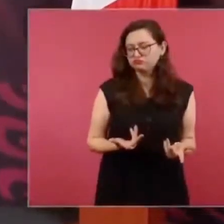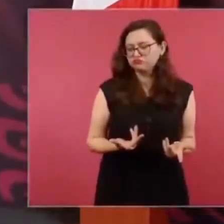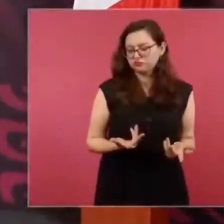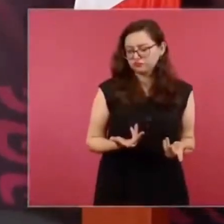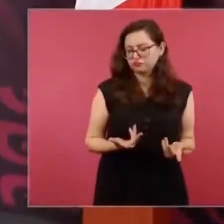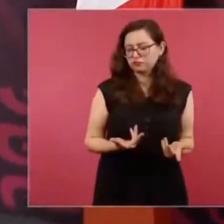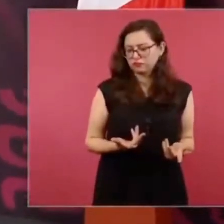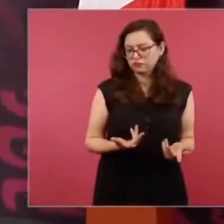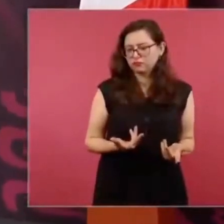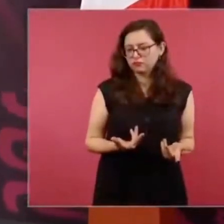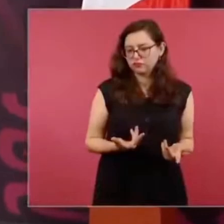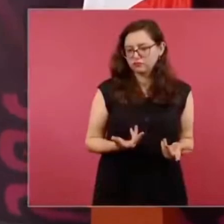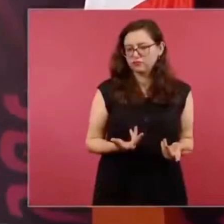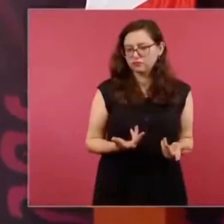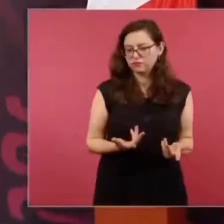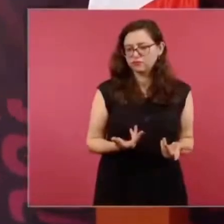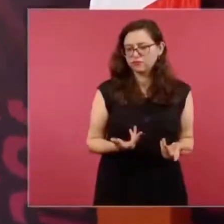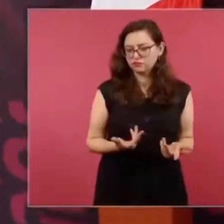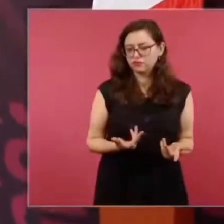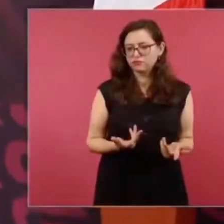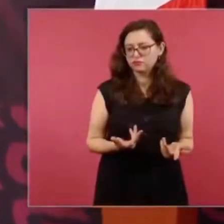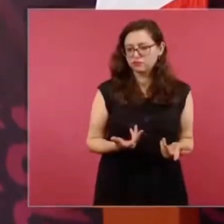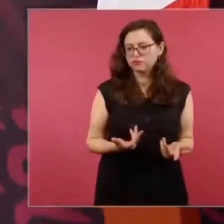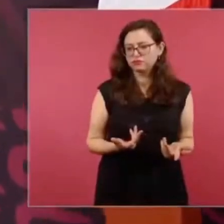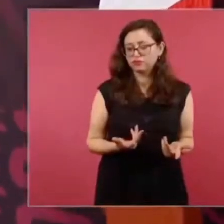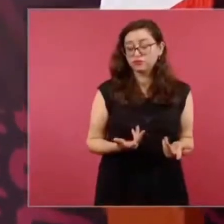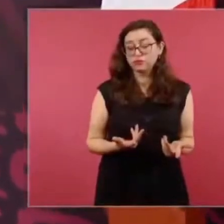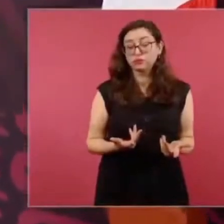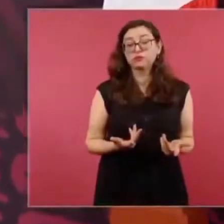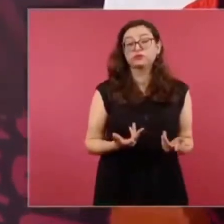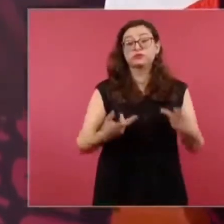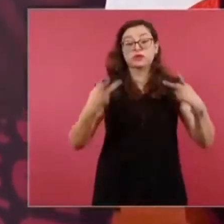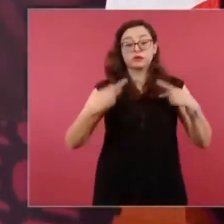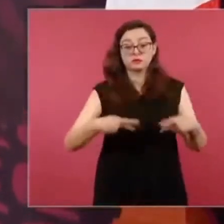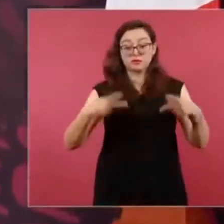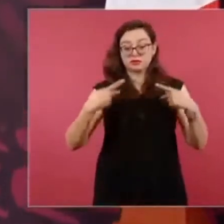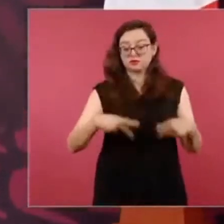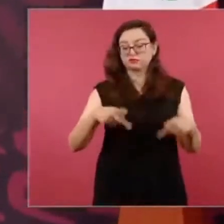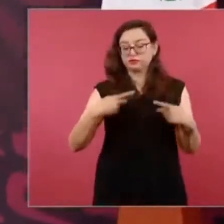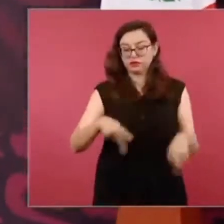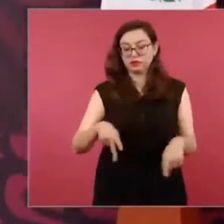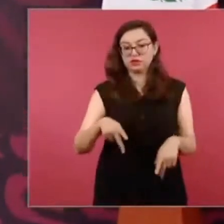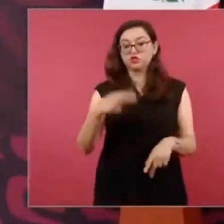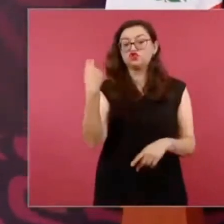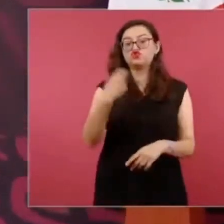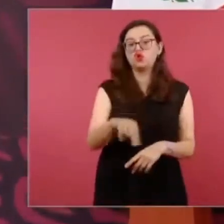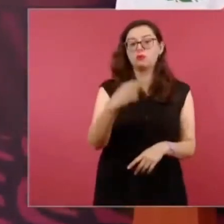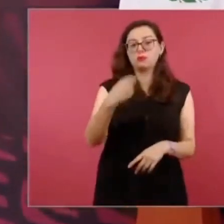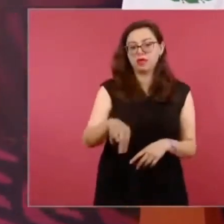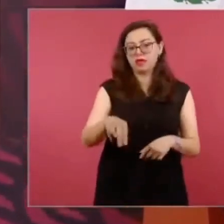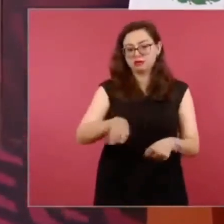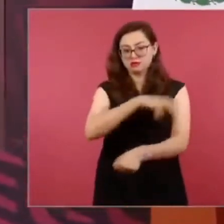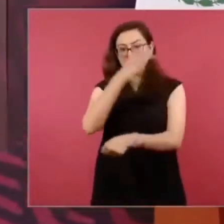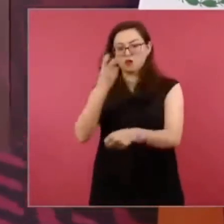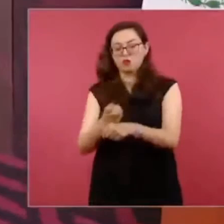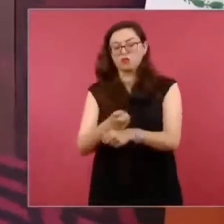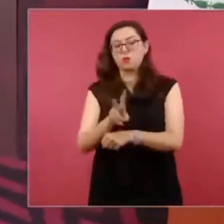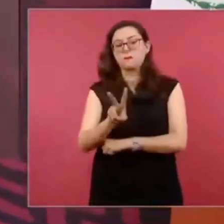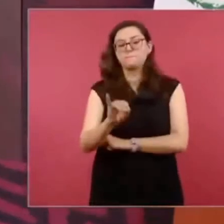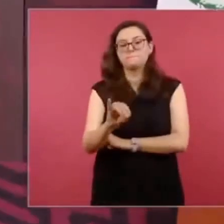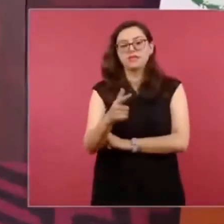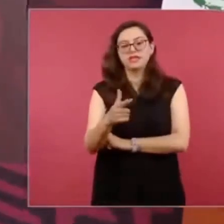historia de personas con el apellido Vigil. Ahí se los dejo de tarea.